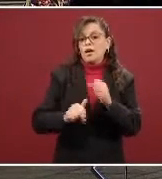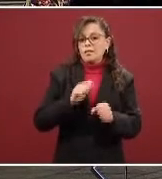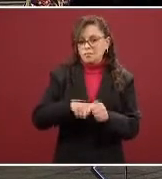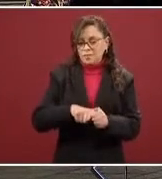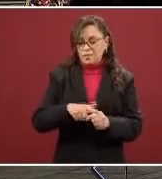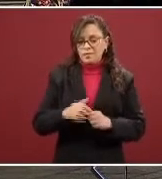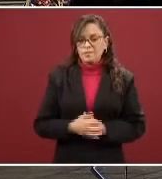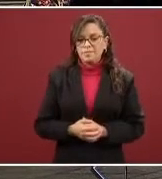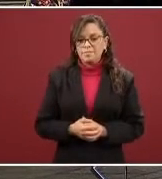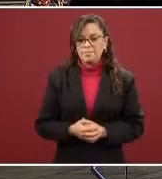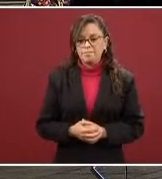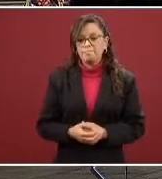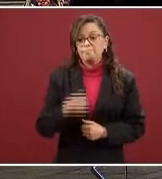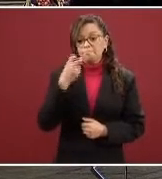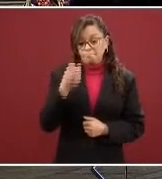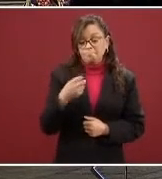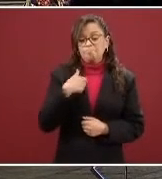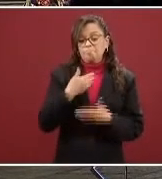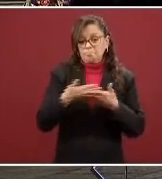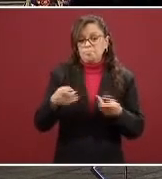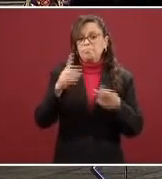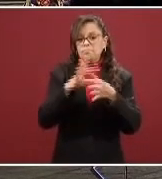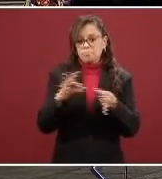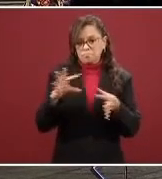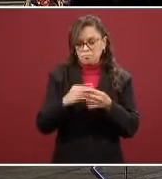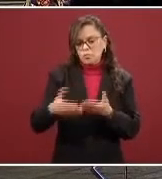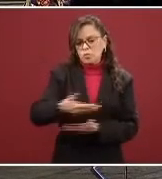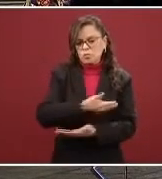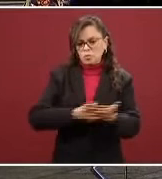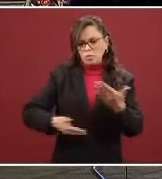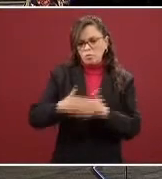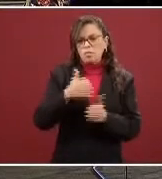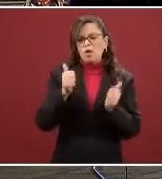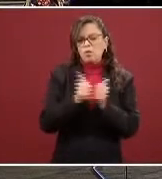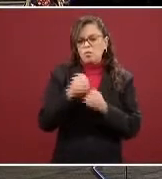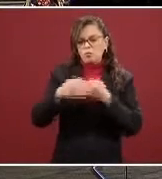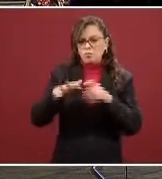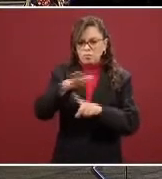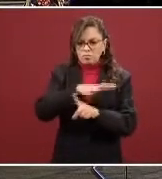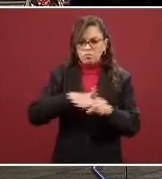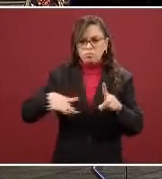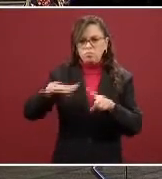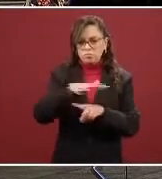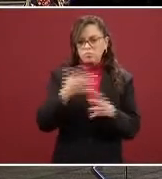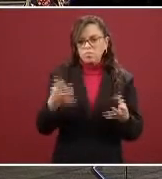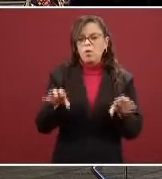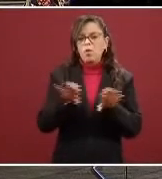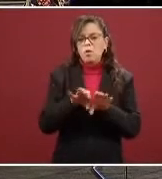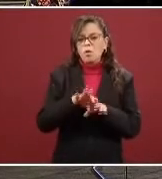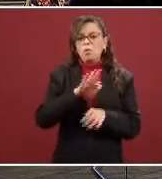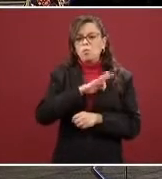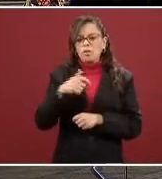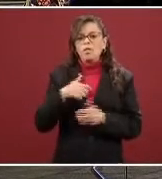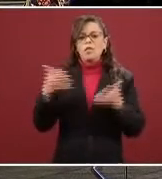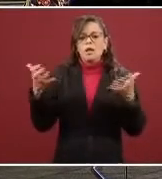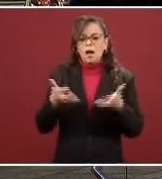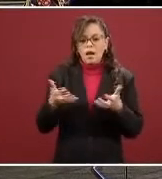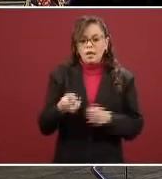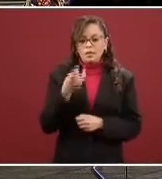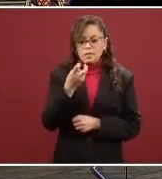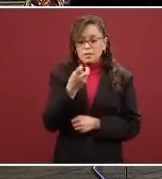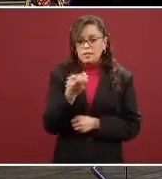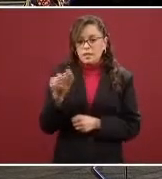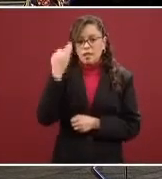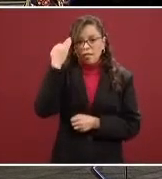y compartir con toda la población acerca de estrategias de afrontamiento, es decir, qué podemos hacer durante esta